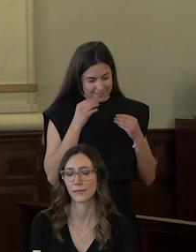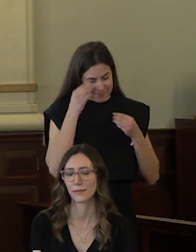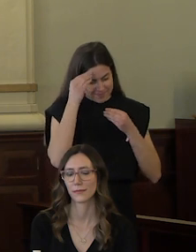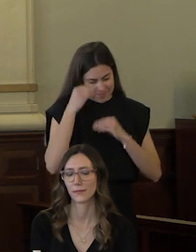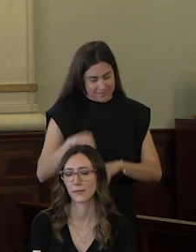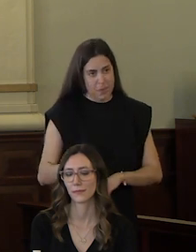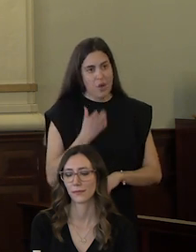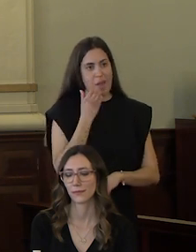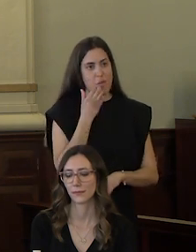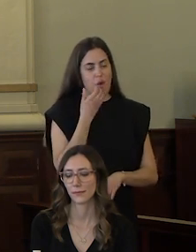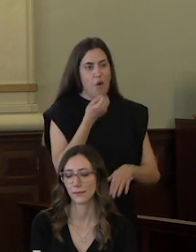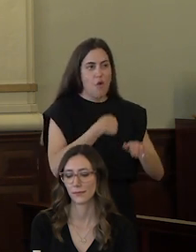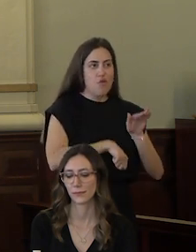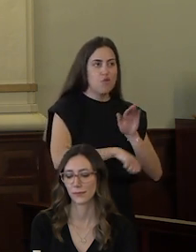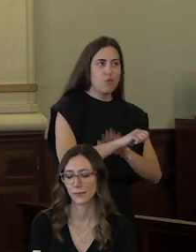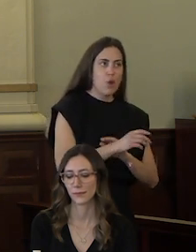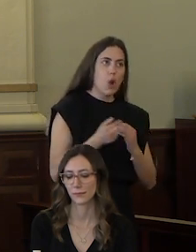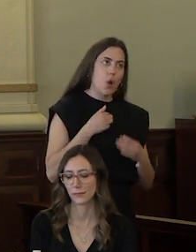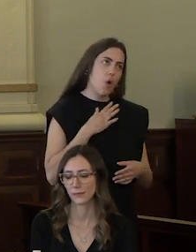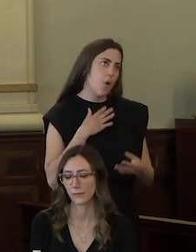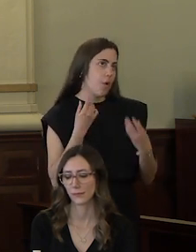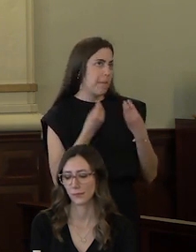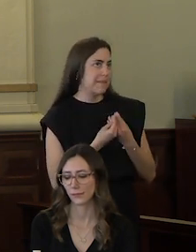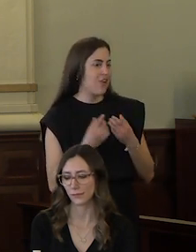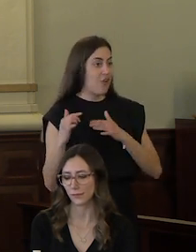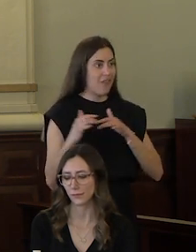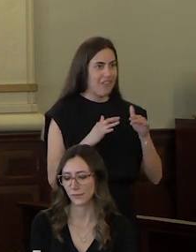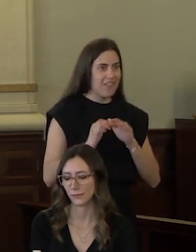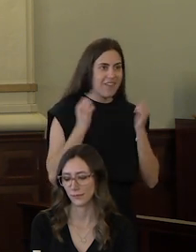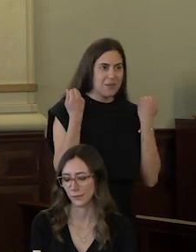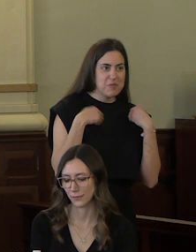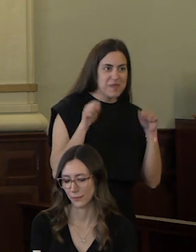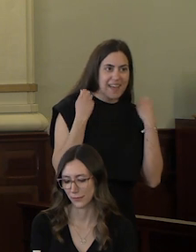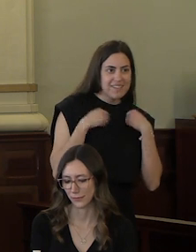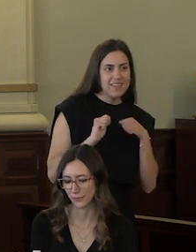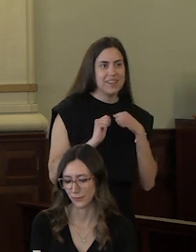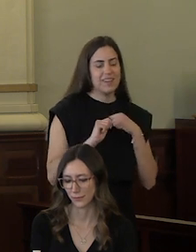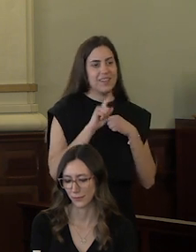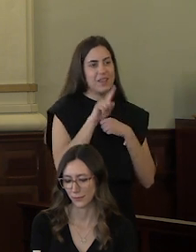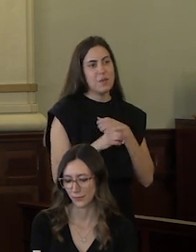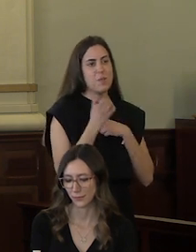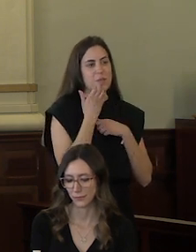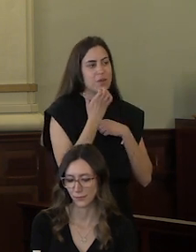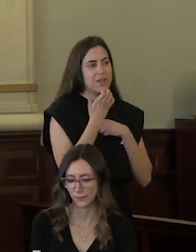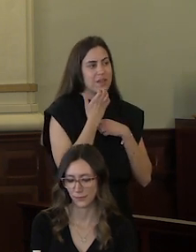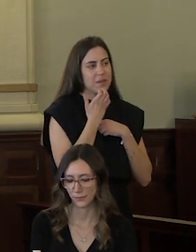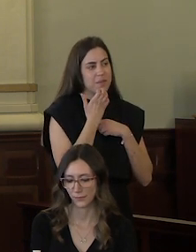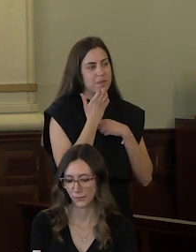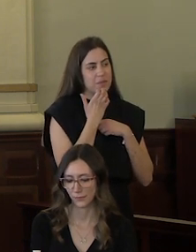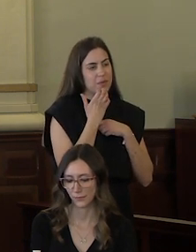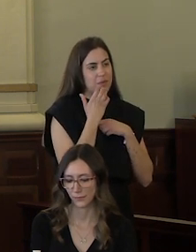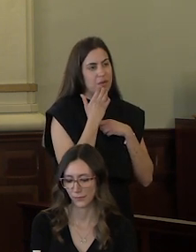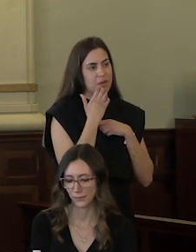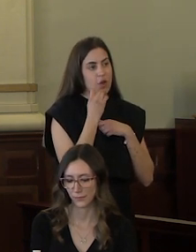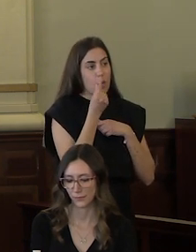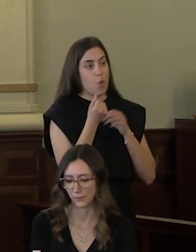Jugará al fútbol conmigo, me ayudará a hacer un